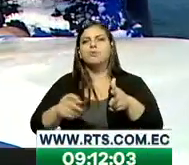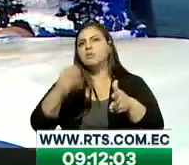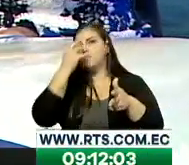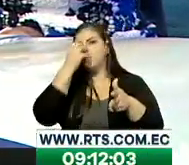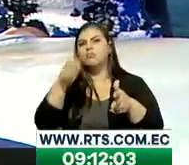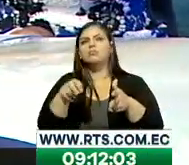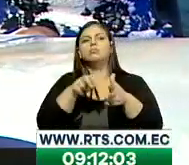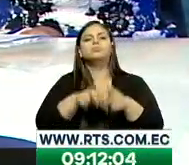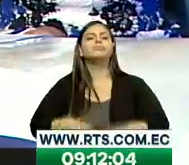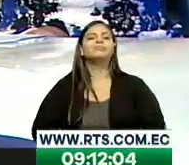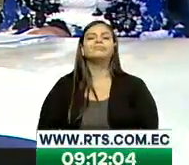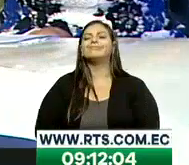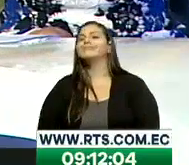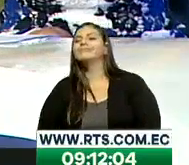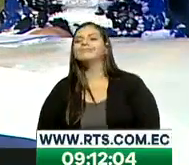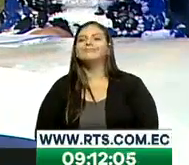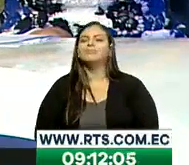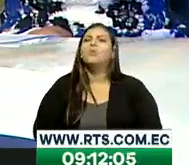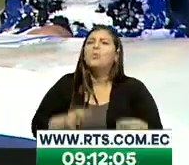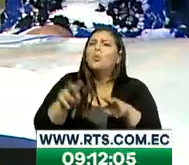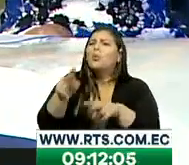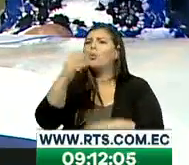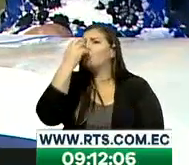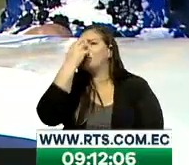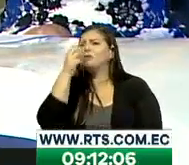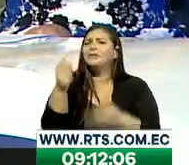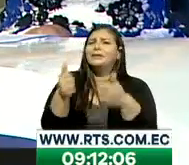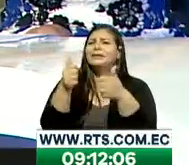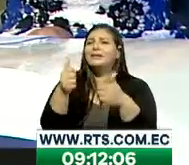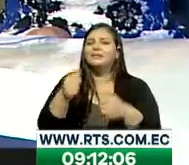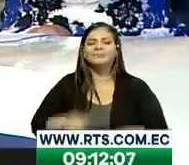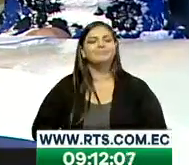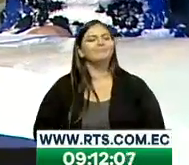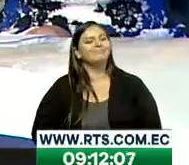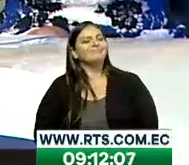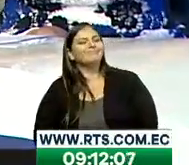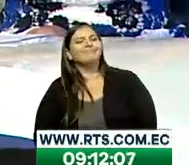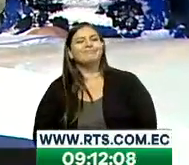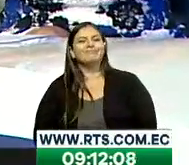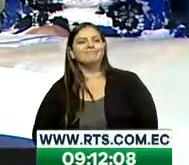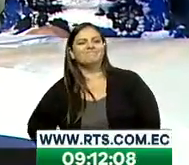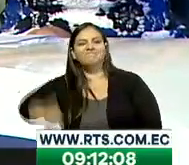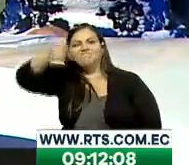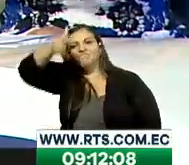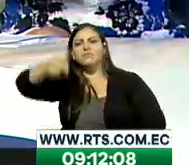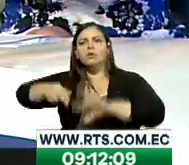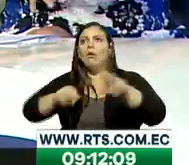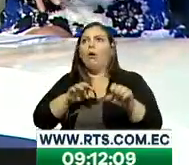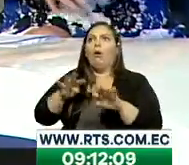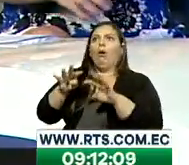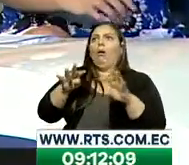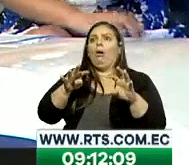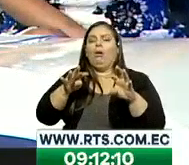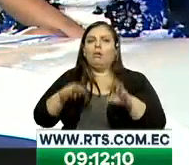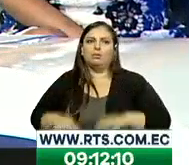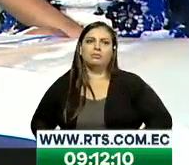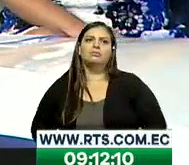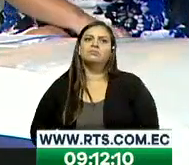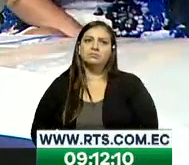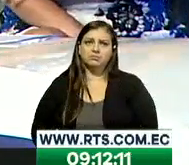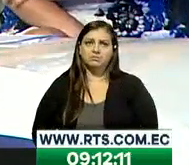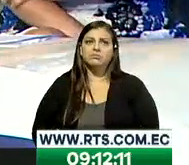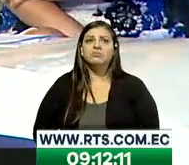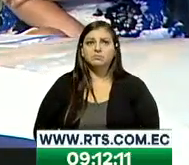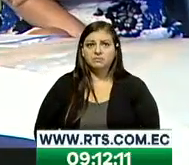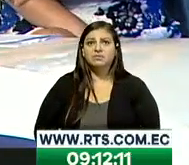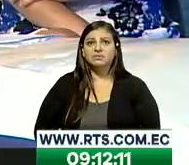varias ocasiones que la gente tiene miedo, José Moralito, de que les vayan a robar y que por esa razón esconden la cartera cuando ven que se sube